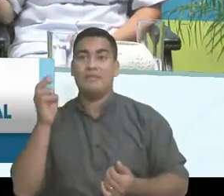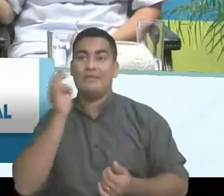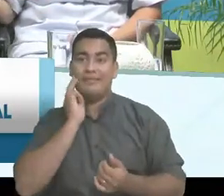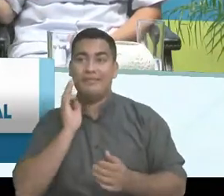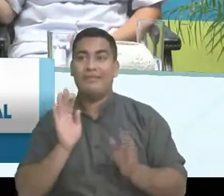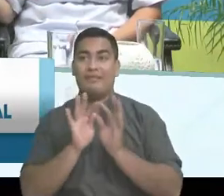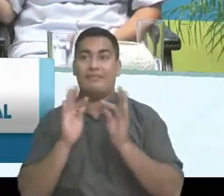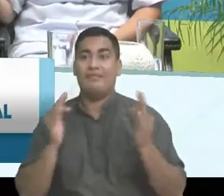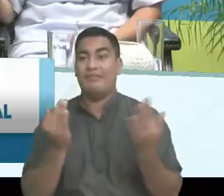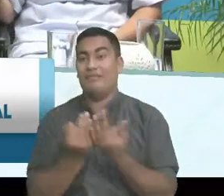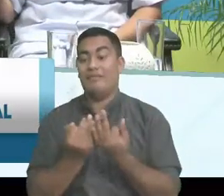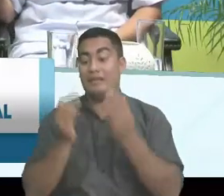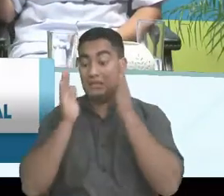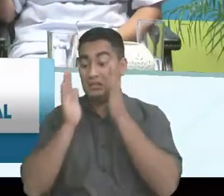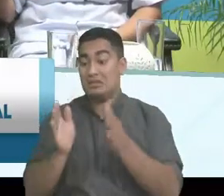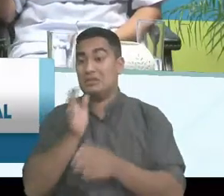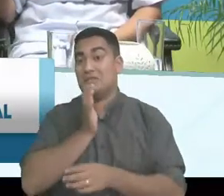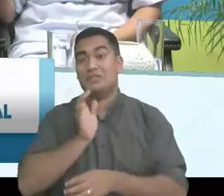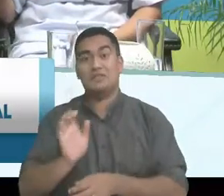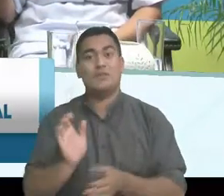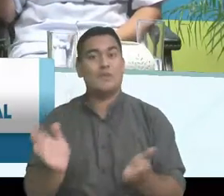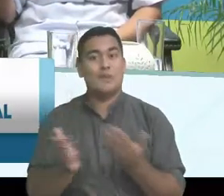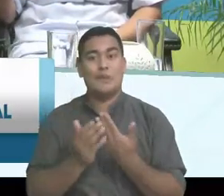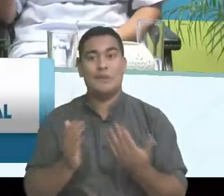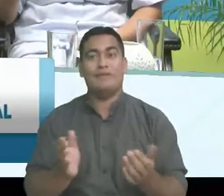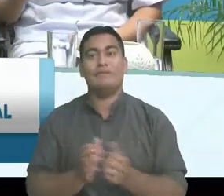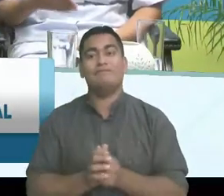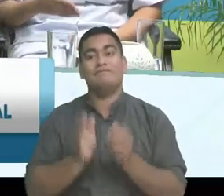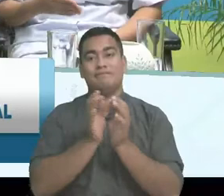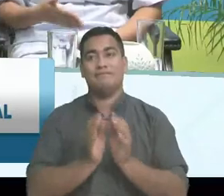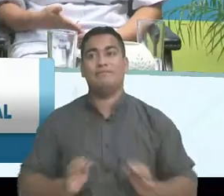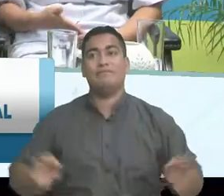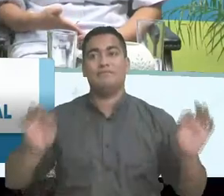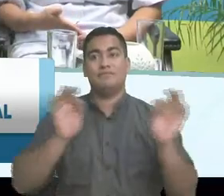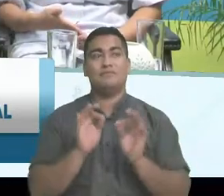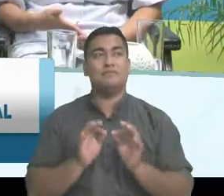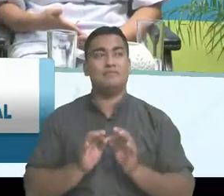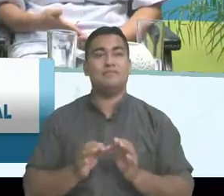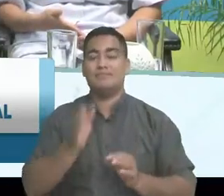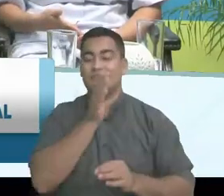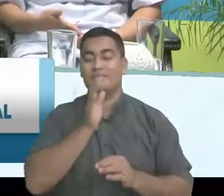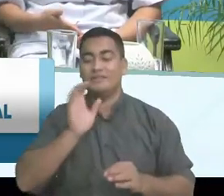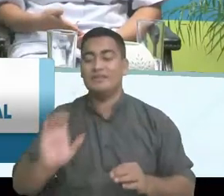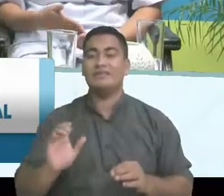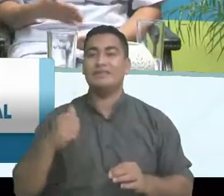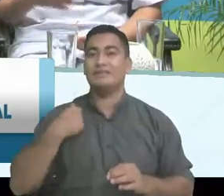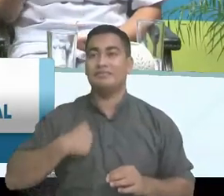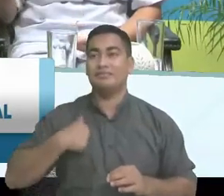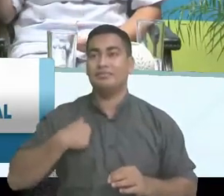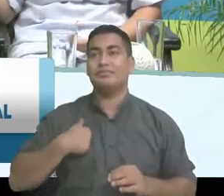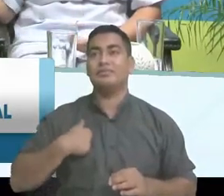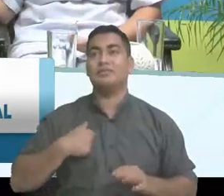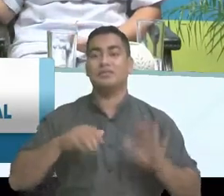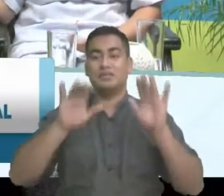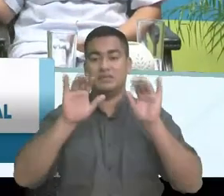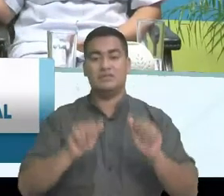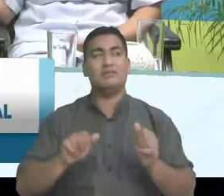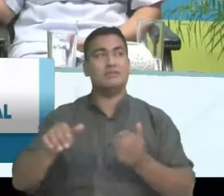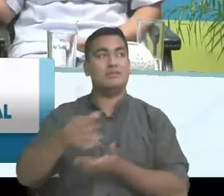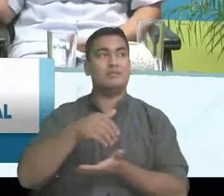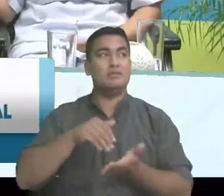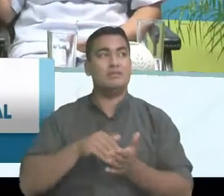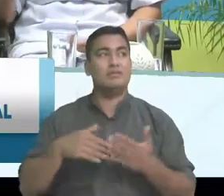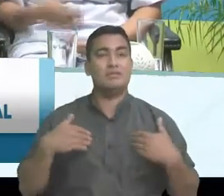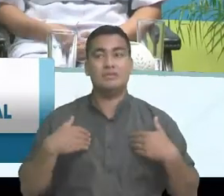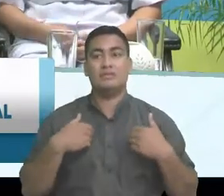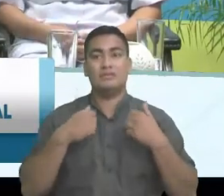no va a atender a su niño. Entonces, se le tiene que dar un buen manejo desde el que el niño presenta los síntomas, porque cuando ya llega al centro de salud ya es